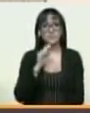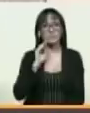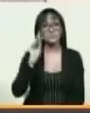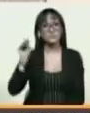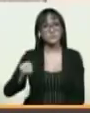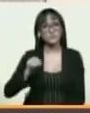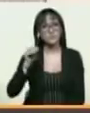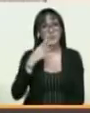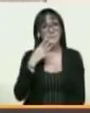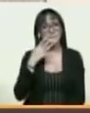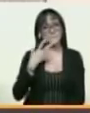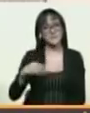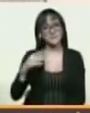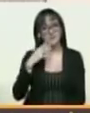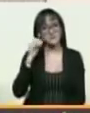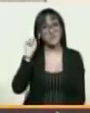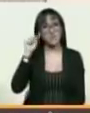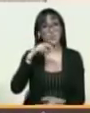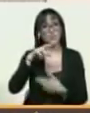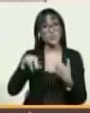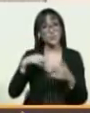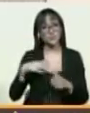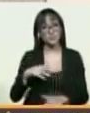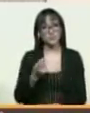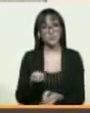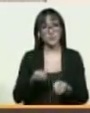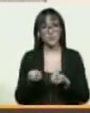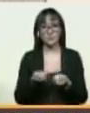Maduro la revolución económica.